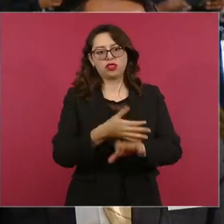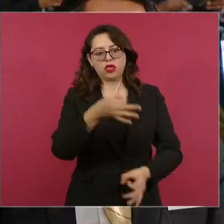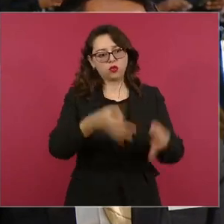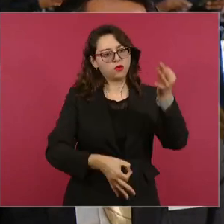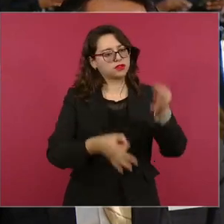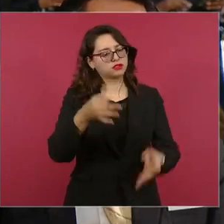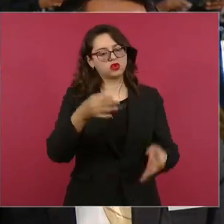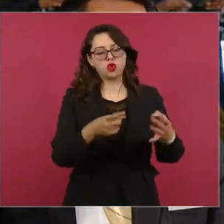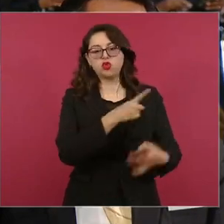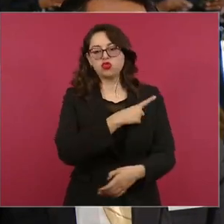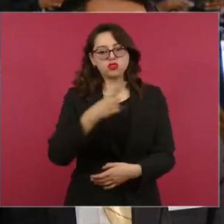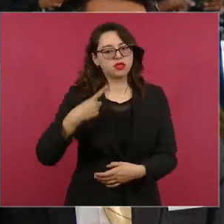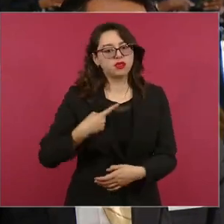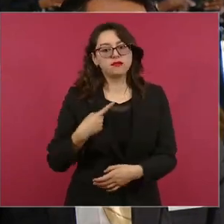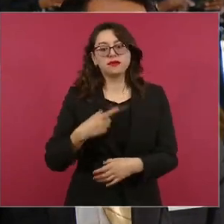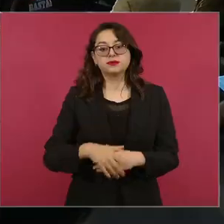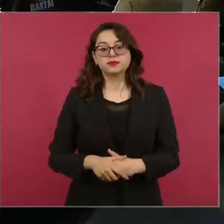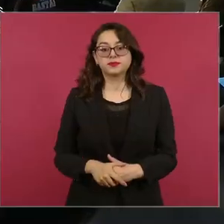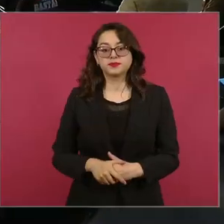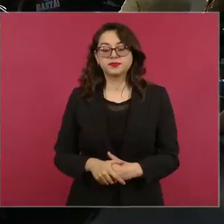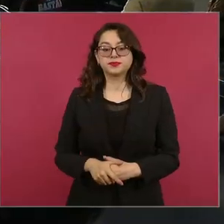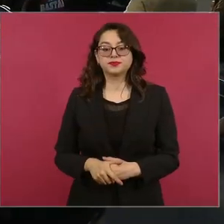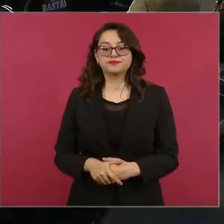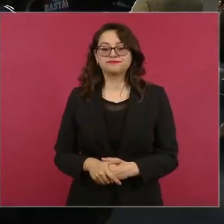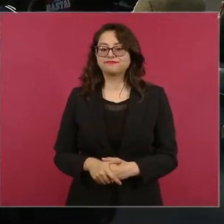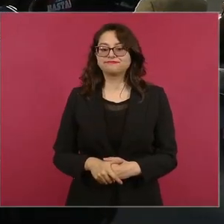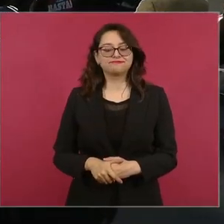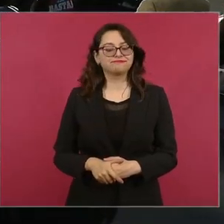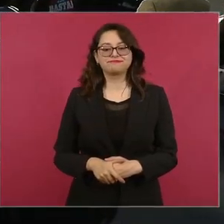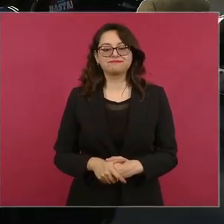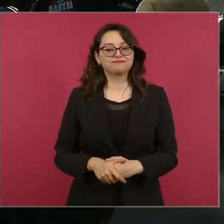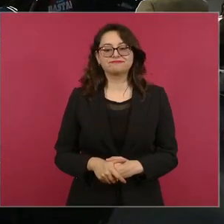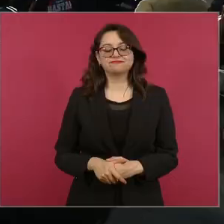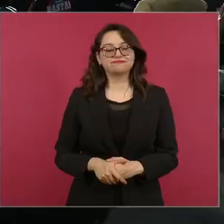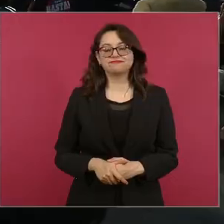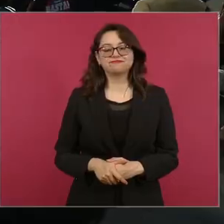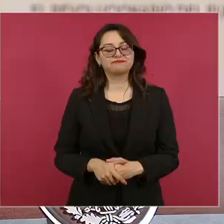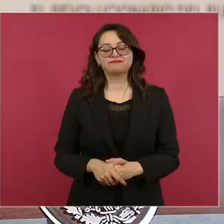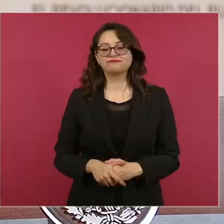Esa sería la… Es que no funciona. Gracias.